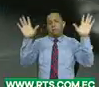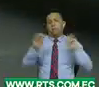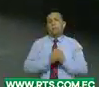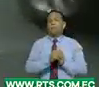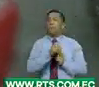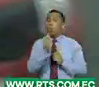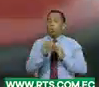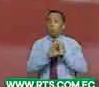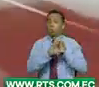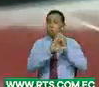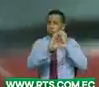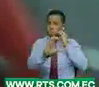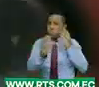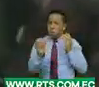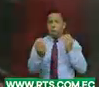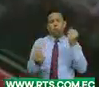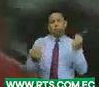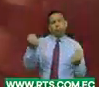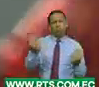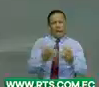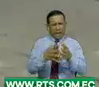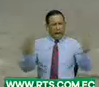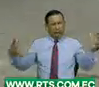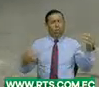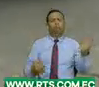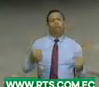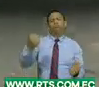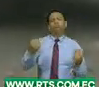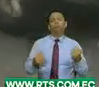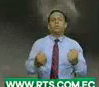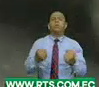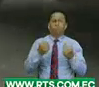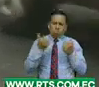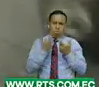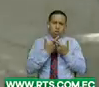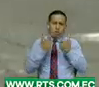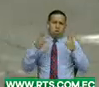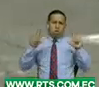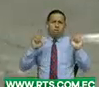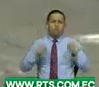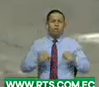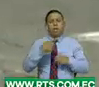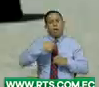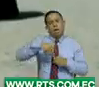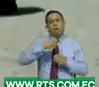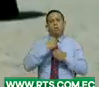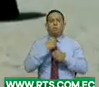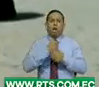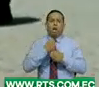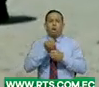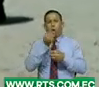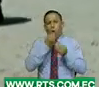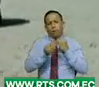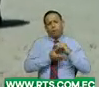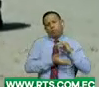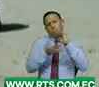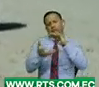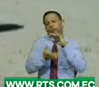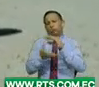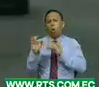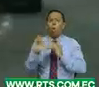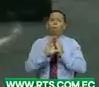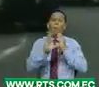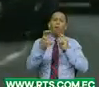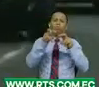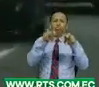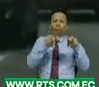comercial están exentos de esta restricción así como sectores estratégicos y cadena productiva ahora que el plan no circula seguirá funcionando como